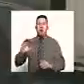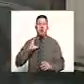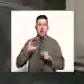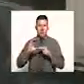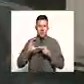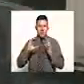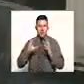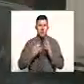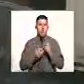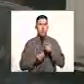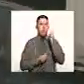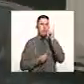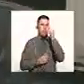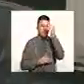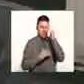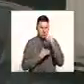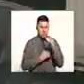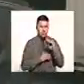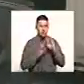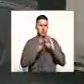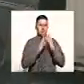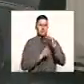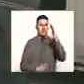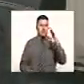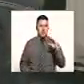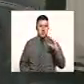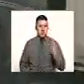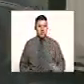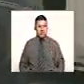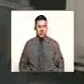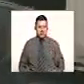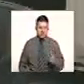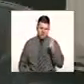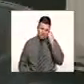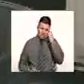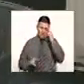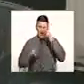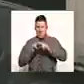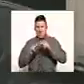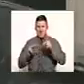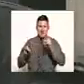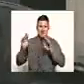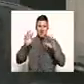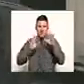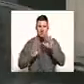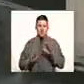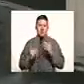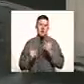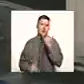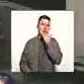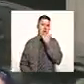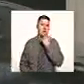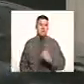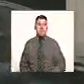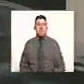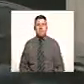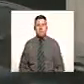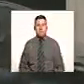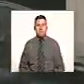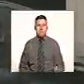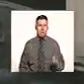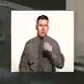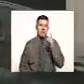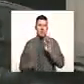otro de la Alianza Verde para reducir salarios de los congresistas. Se inventaron una triquiñuela, ahora resulta que